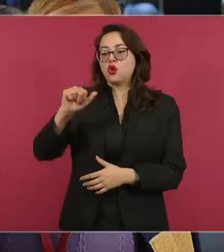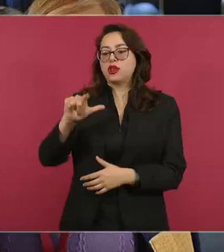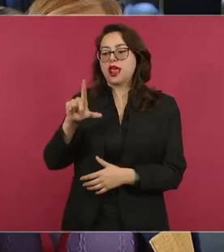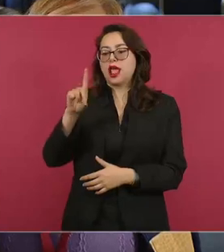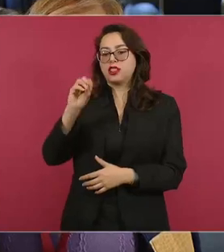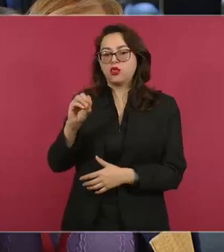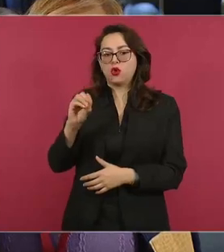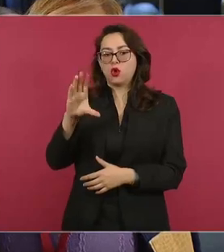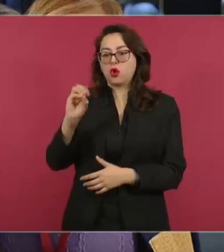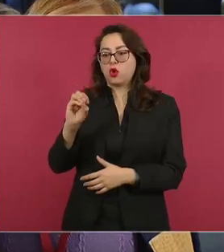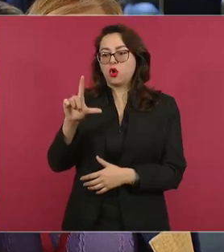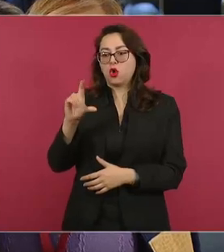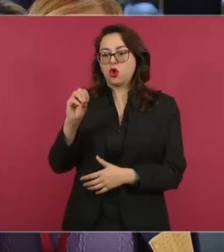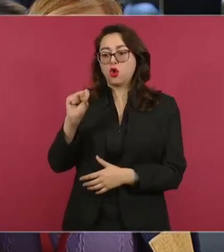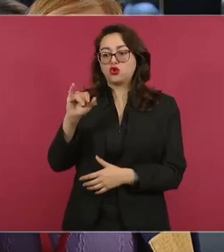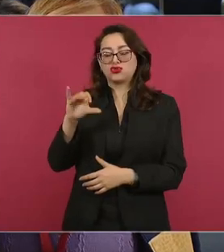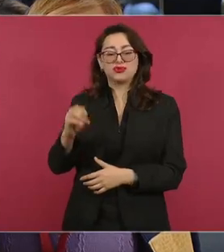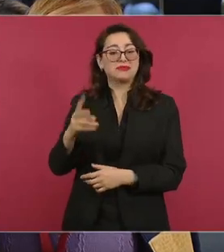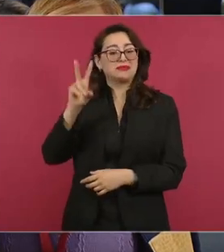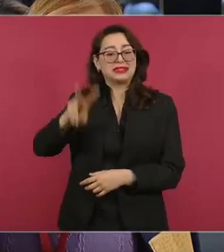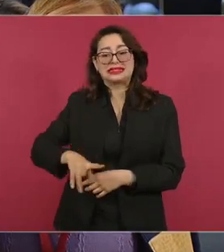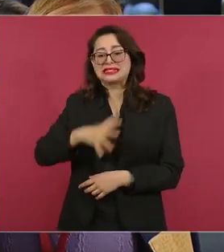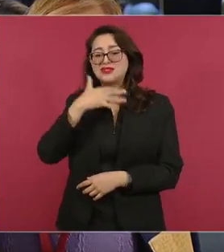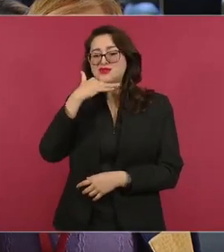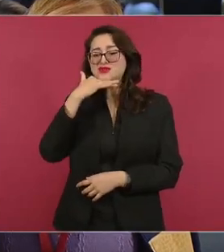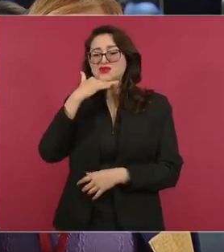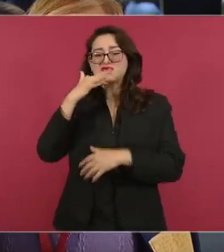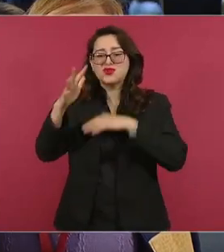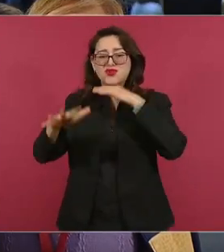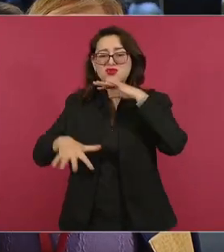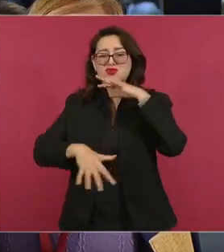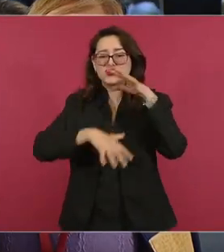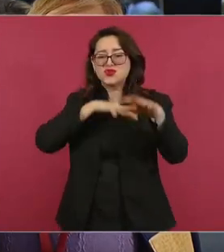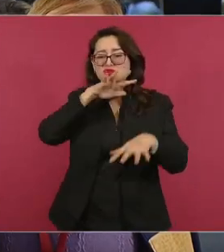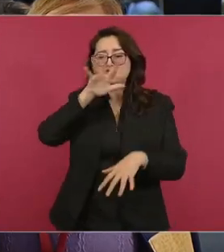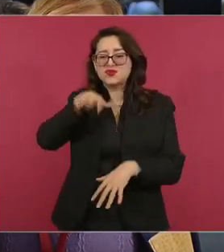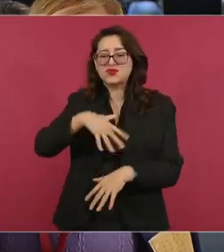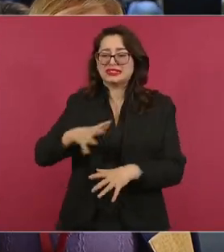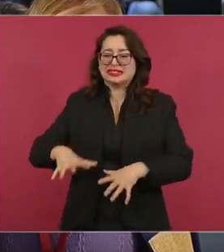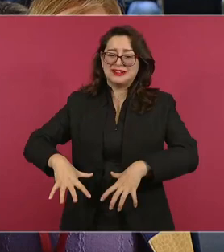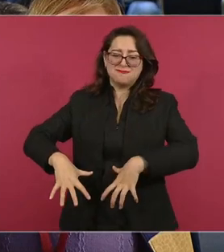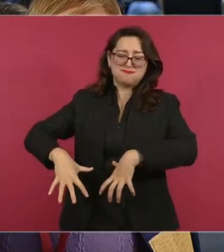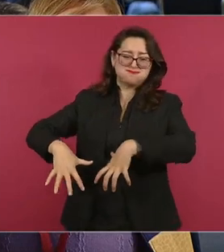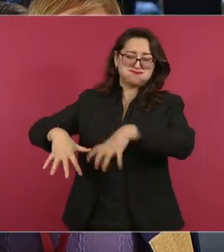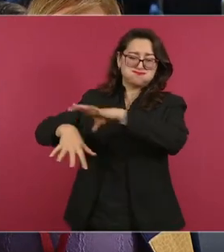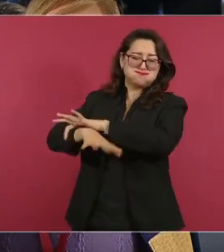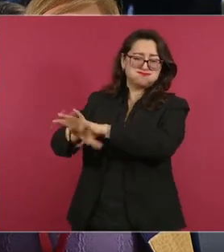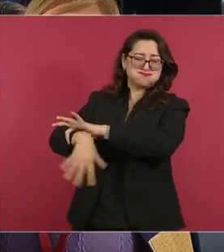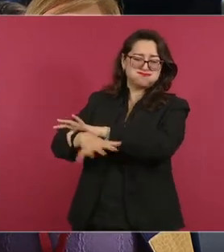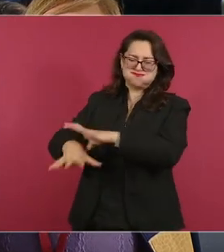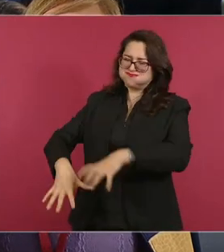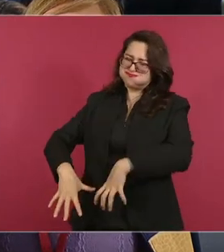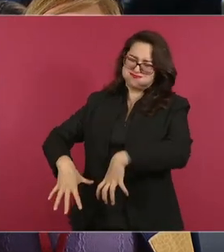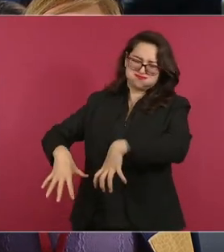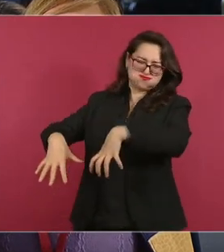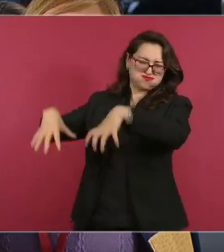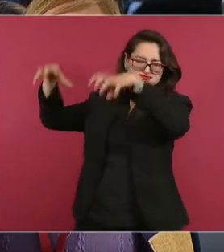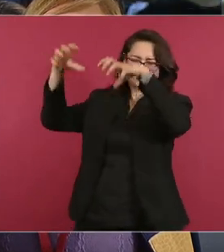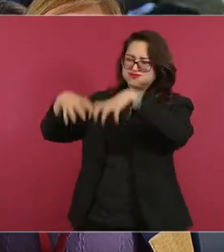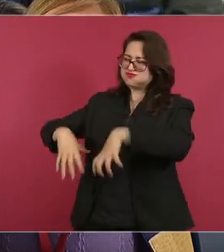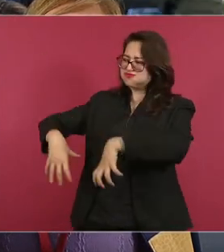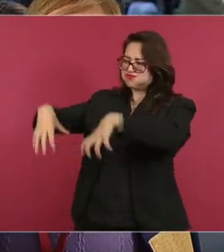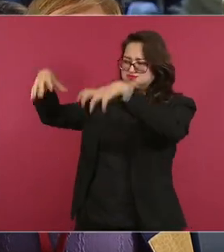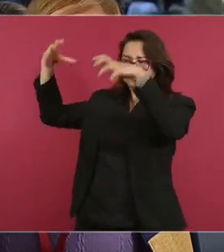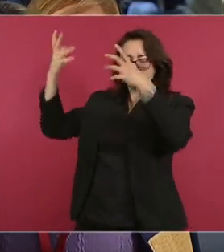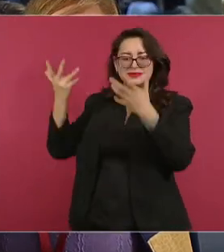pues hay mucha acumulación de basura. Ya son toneladas, ahorita mencionó esta crisis que hay. No sé si usted ya tenga